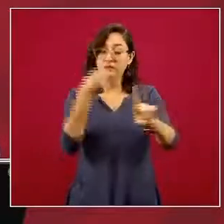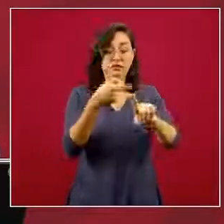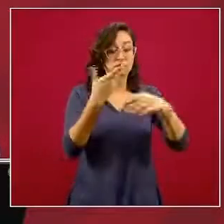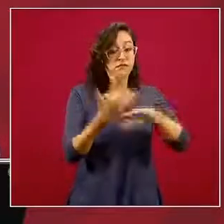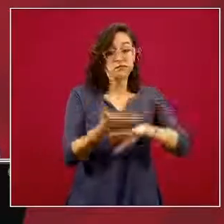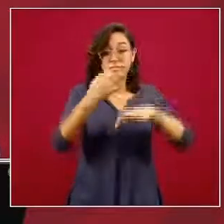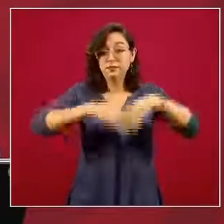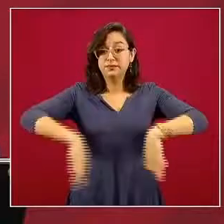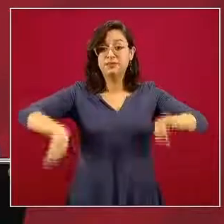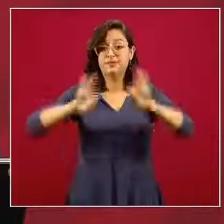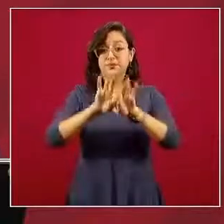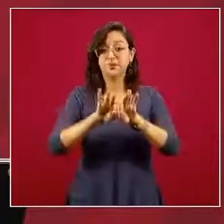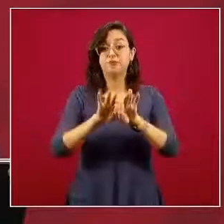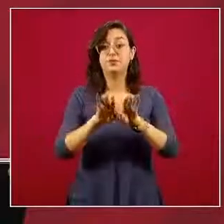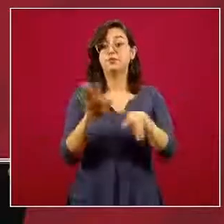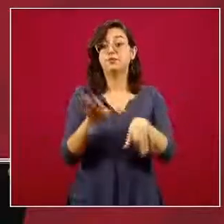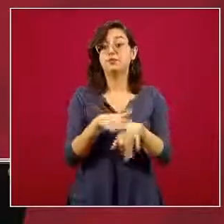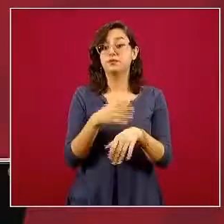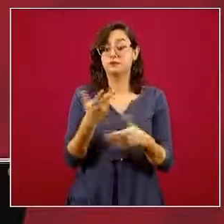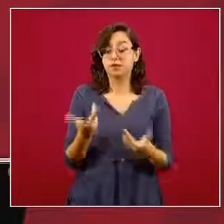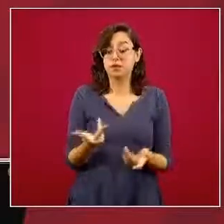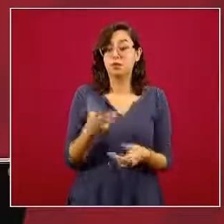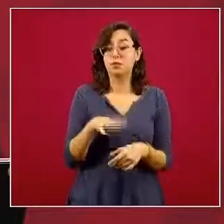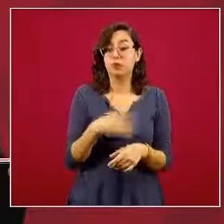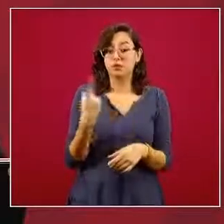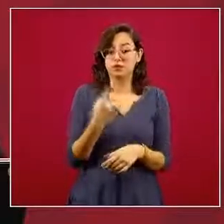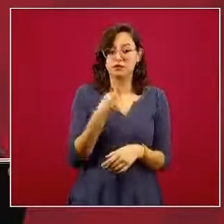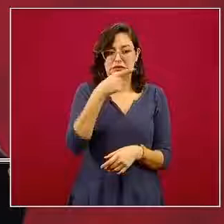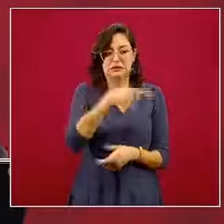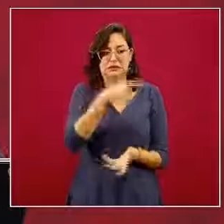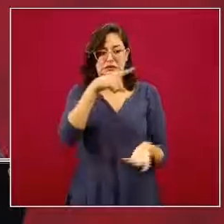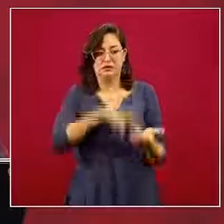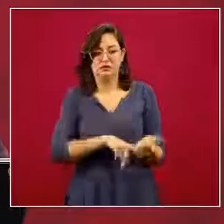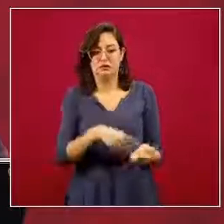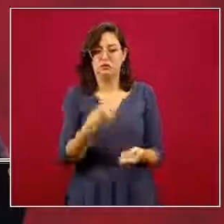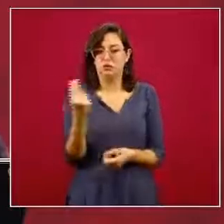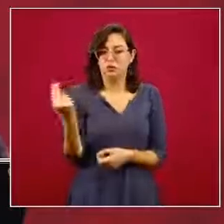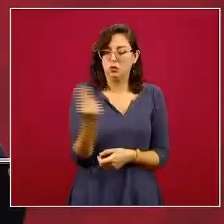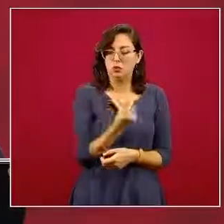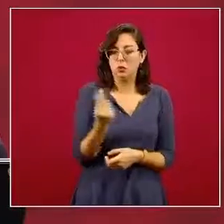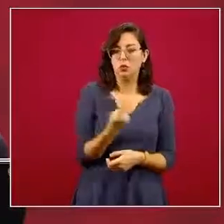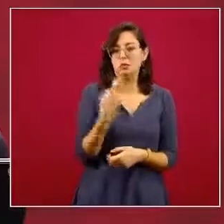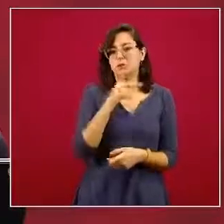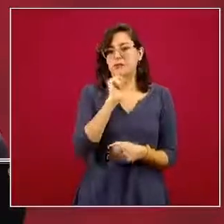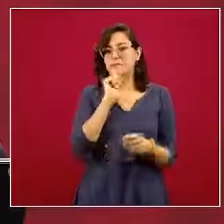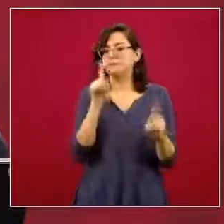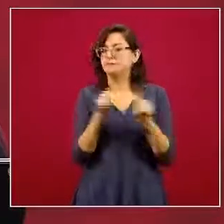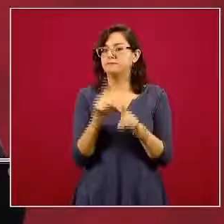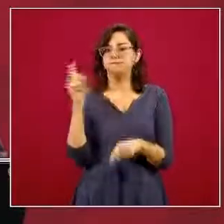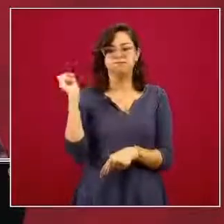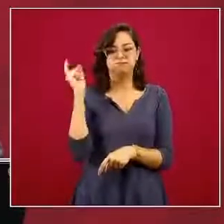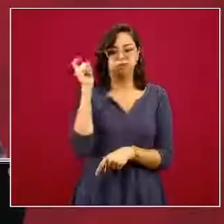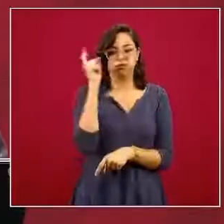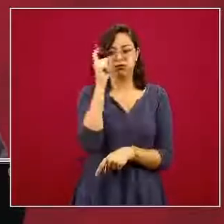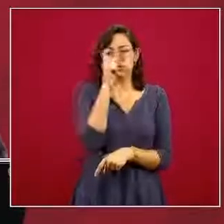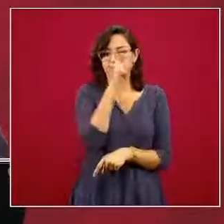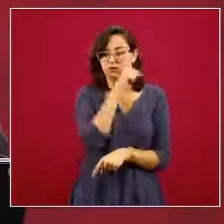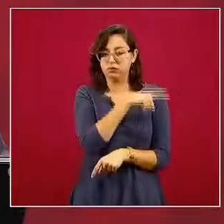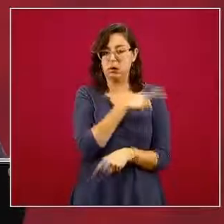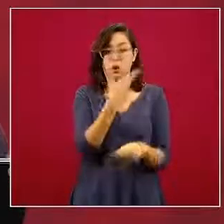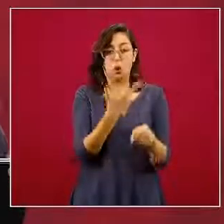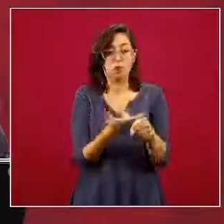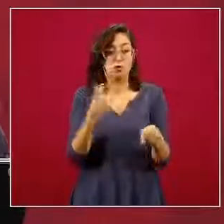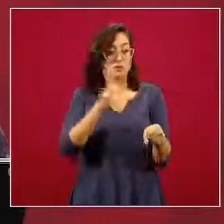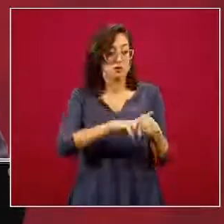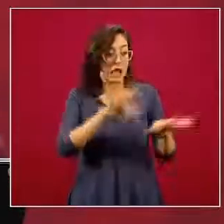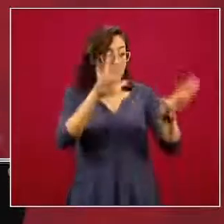importante en el sentido de la utilidad que tiene, pero también en lo complejo que representa. Lograr destinar un hospital